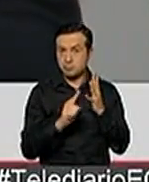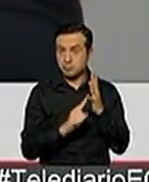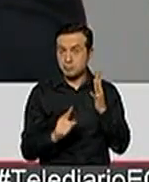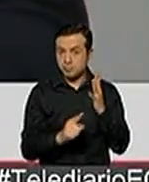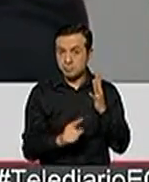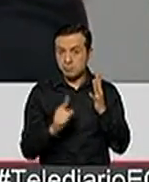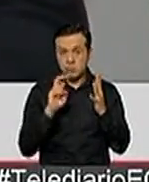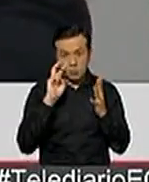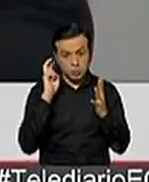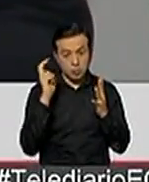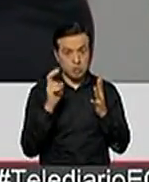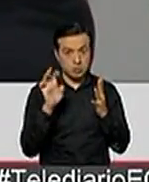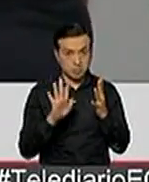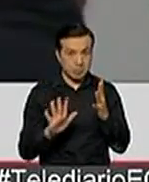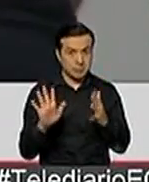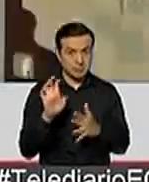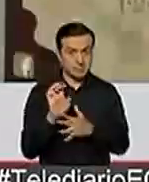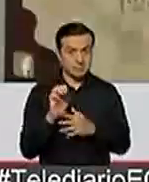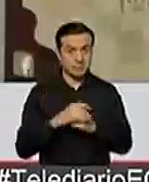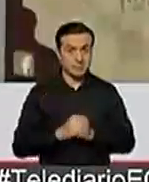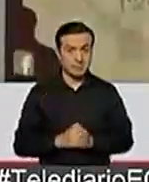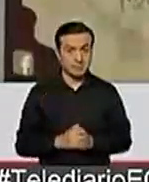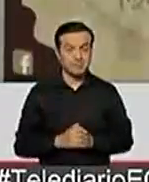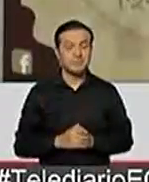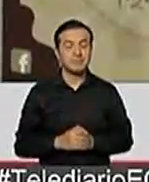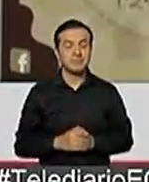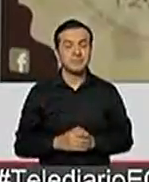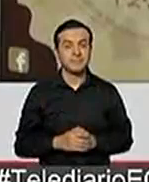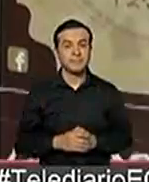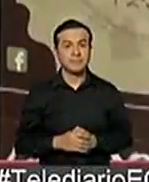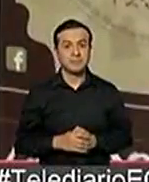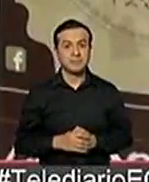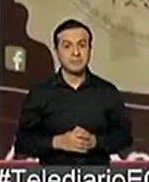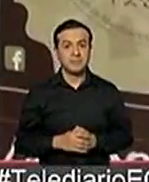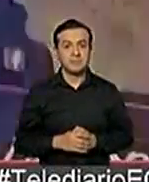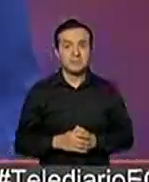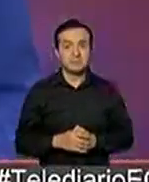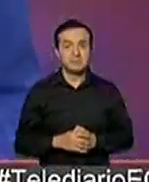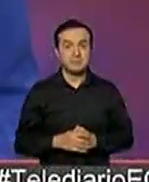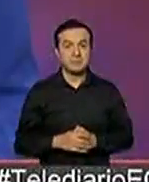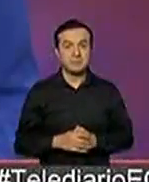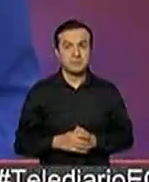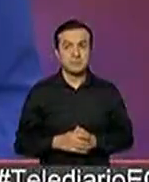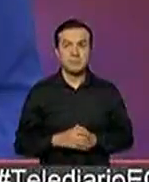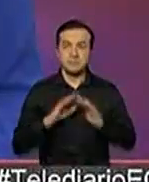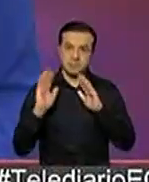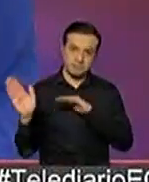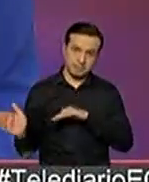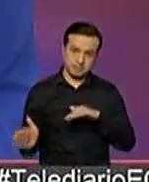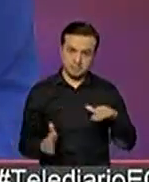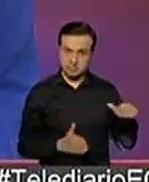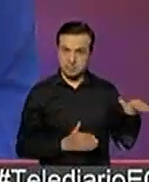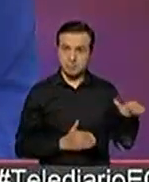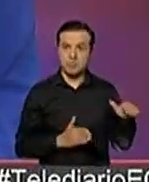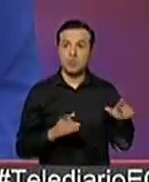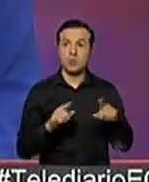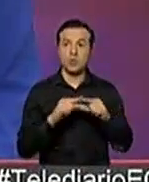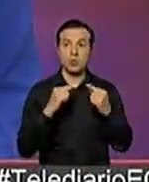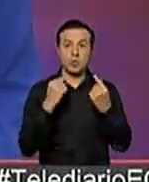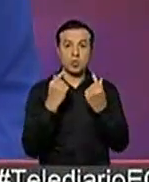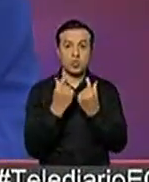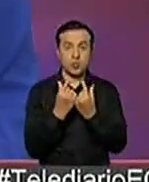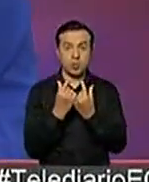oferta turística nacional. Coralía Pérez, Medios Públicos. Ya en otro tema, agentes de la Unidad de